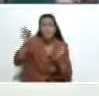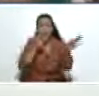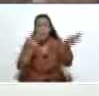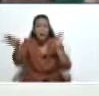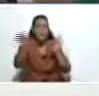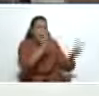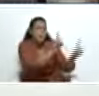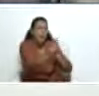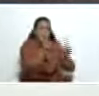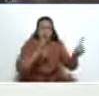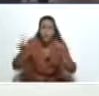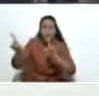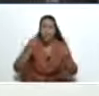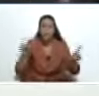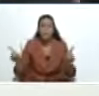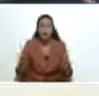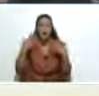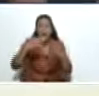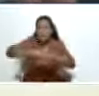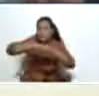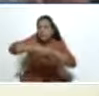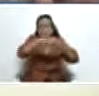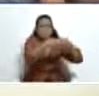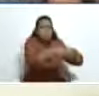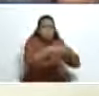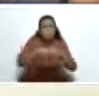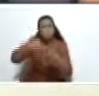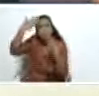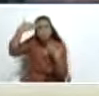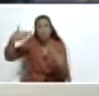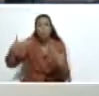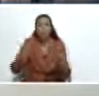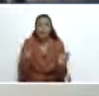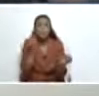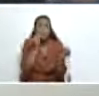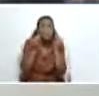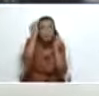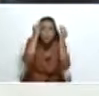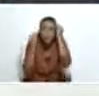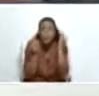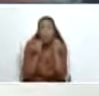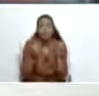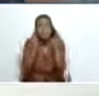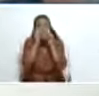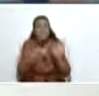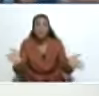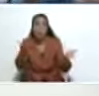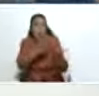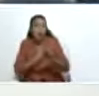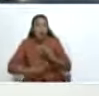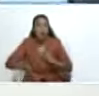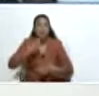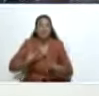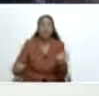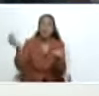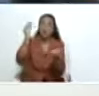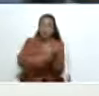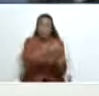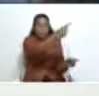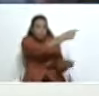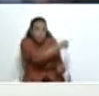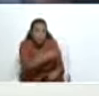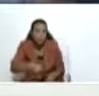allá, dándole la mano, recibiendo sus besos, sus bendiciones. Y de ahí arrancamos